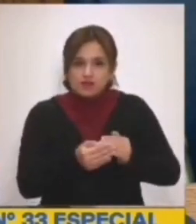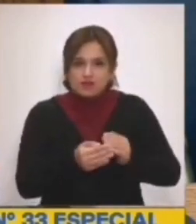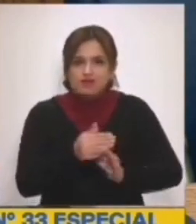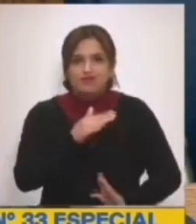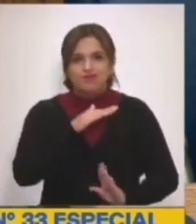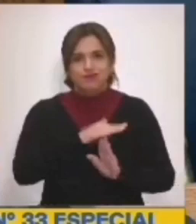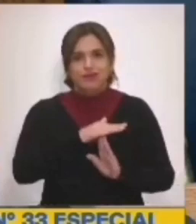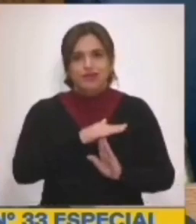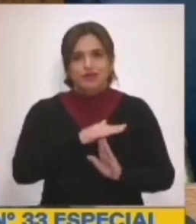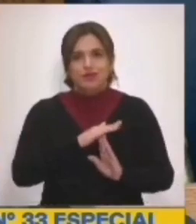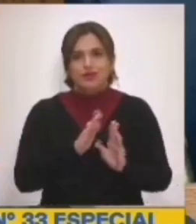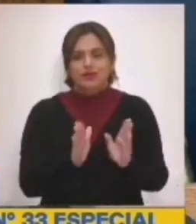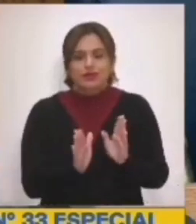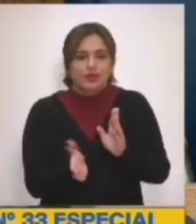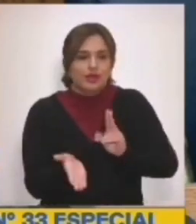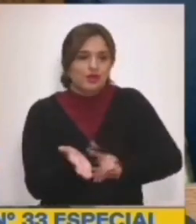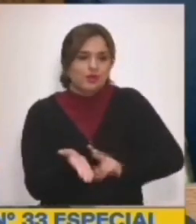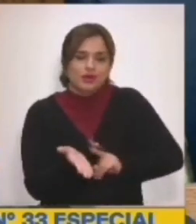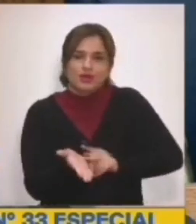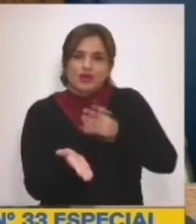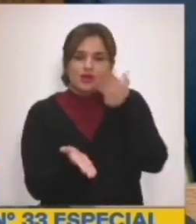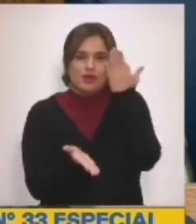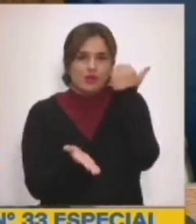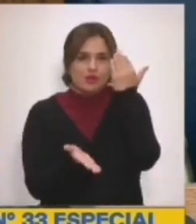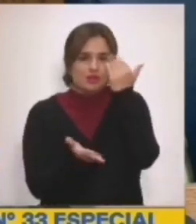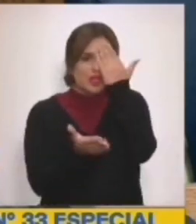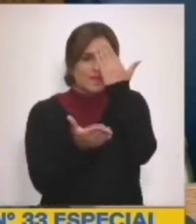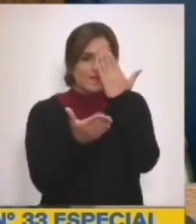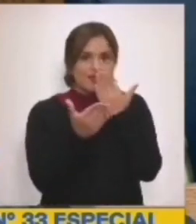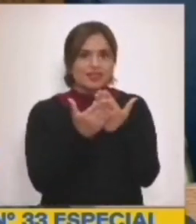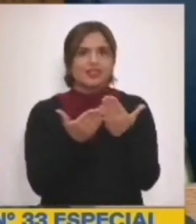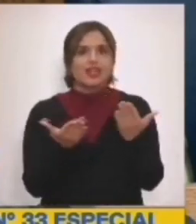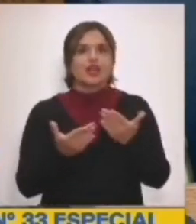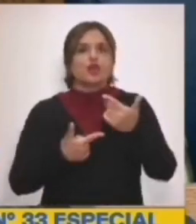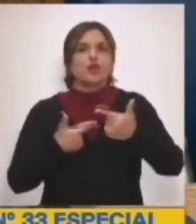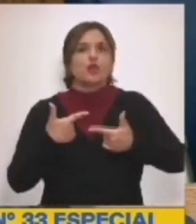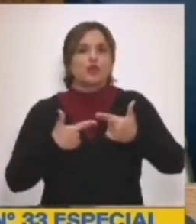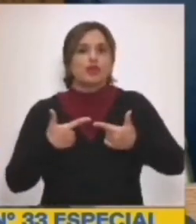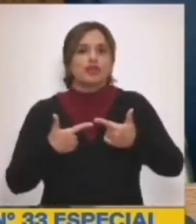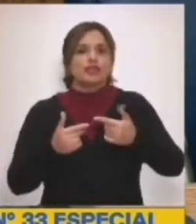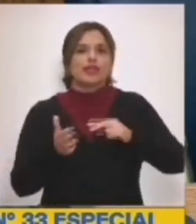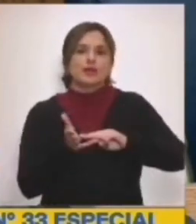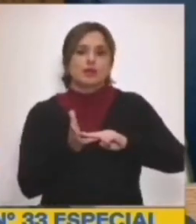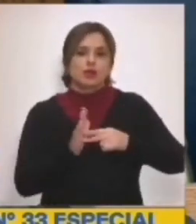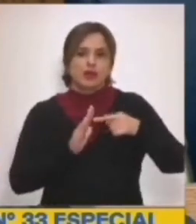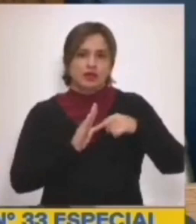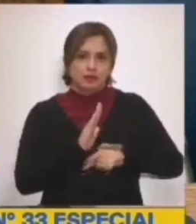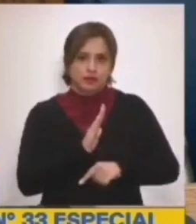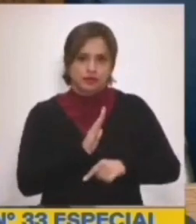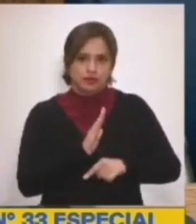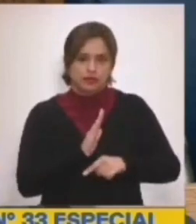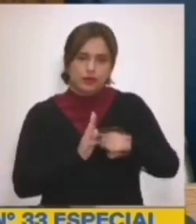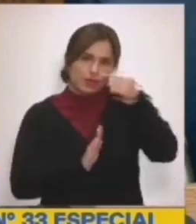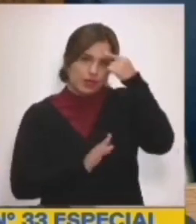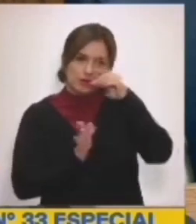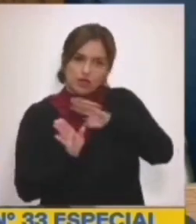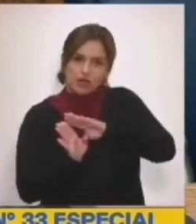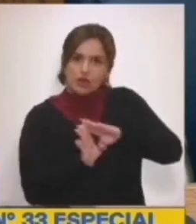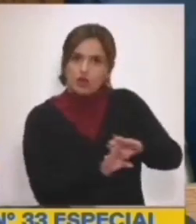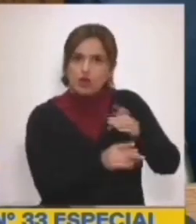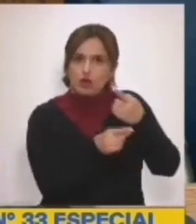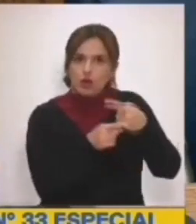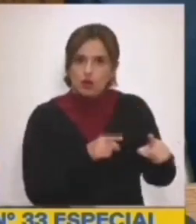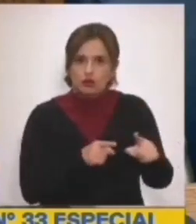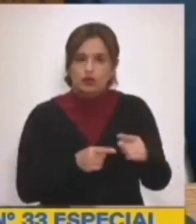no hemos sabido enfrentar políticamente el problema de fondo pero ese es otro problema porque